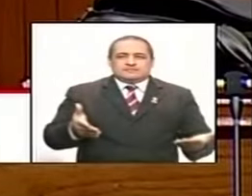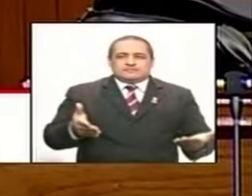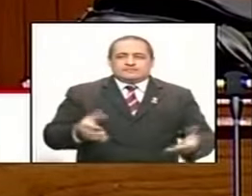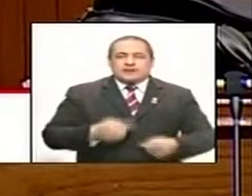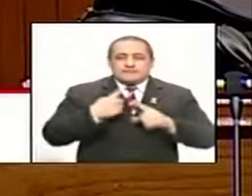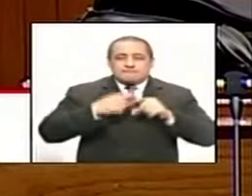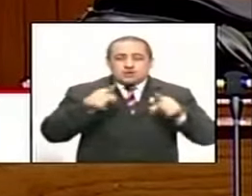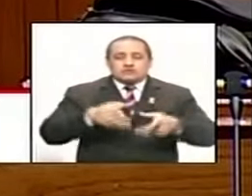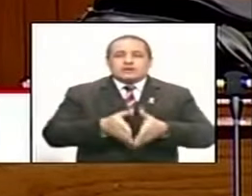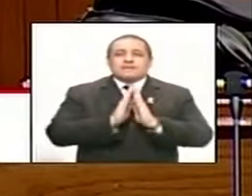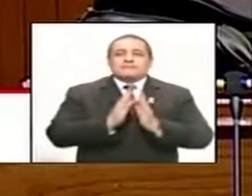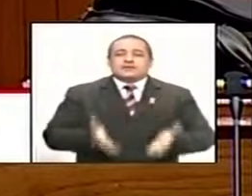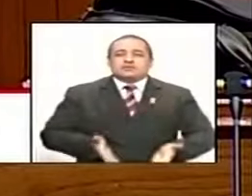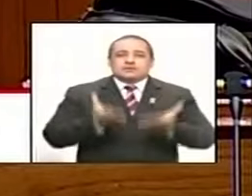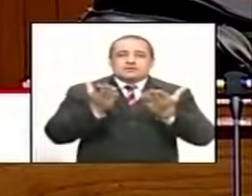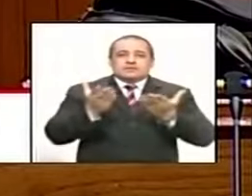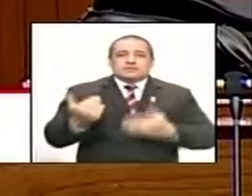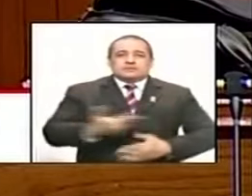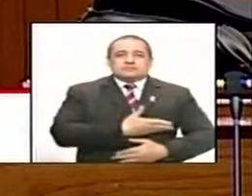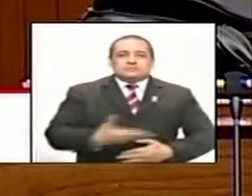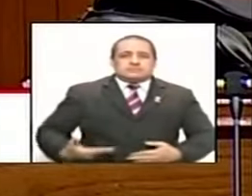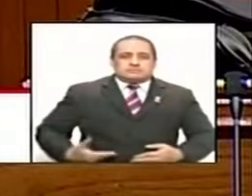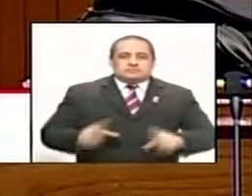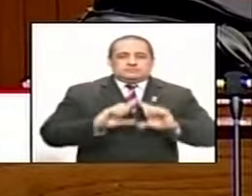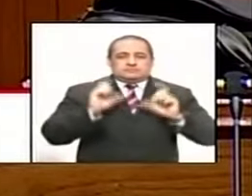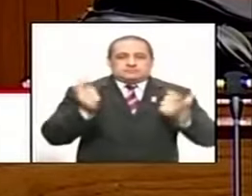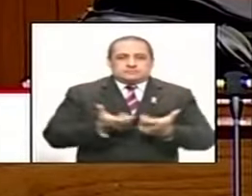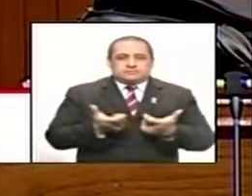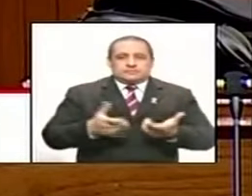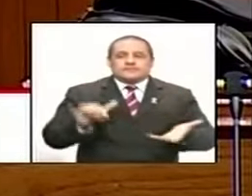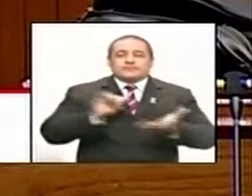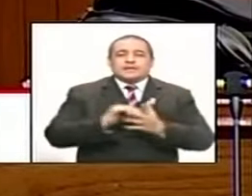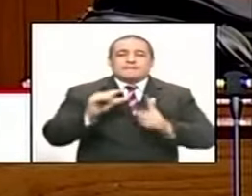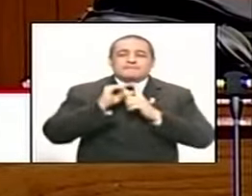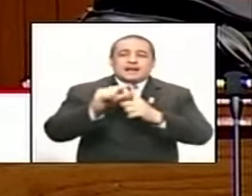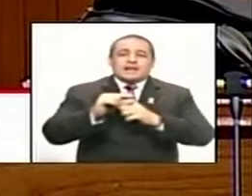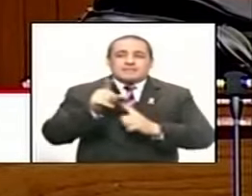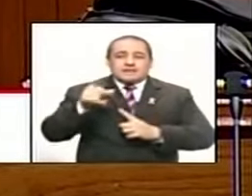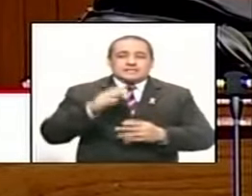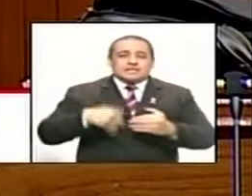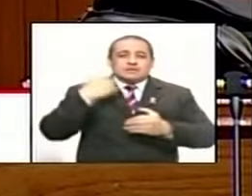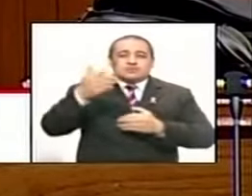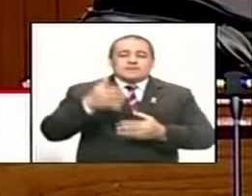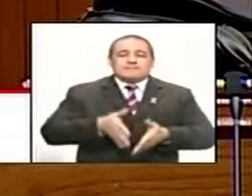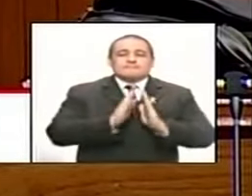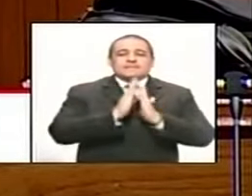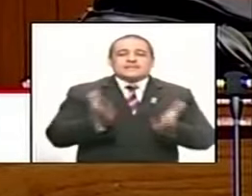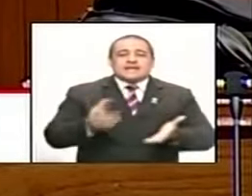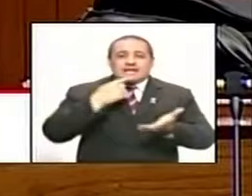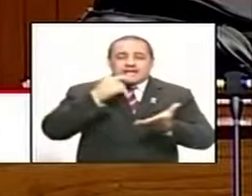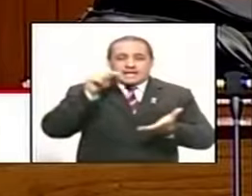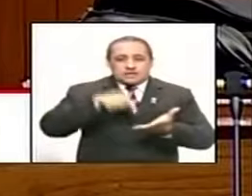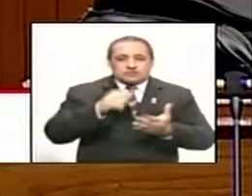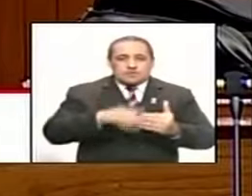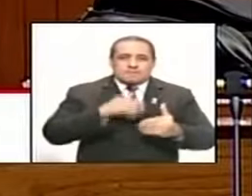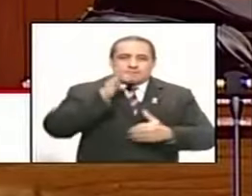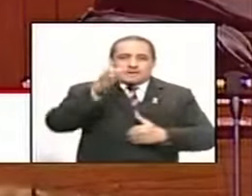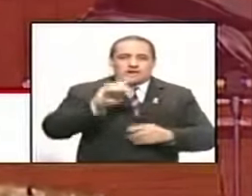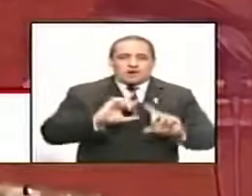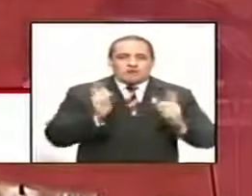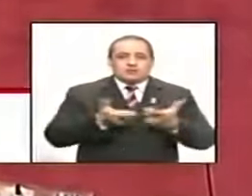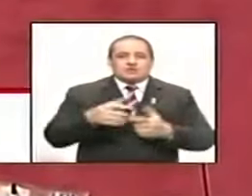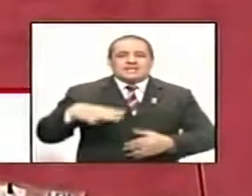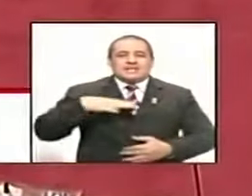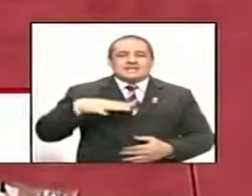Por eso es que yo le pido al presidente de la comisión que tome la palabra y eventualmente solicite que esto vaya inmediatamente a la comisión